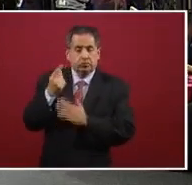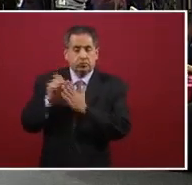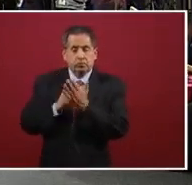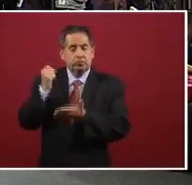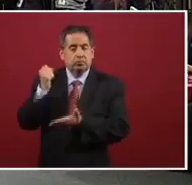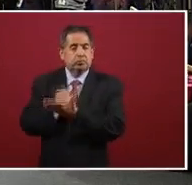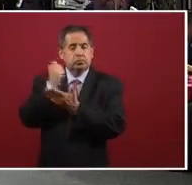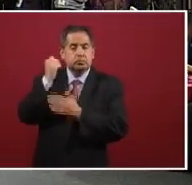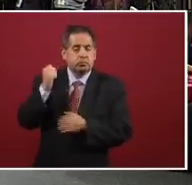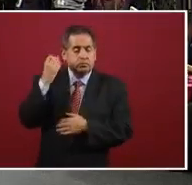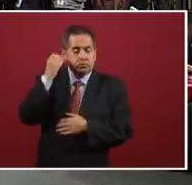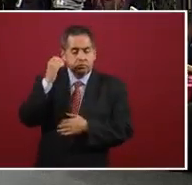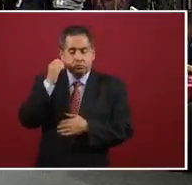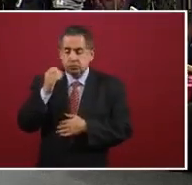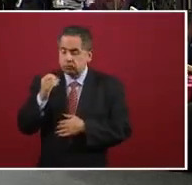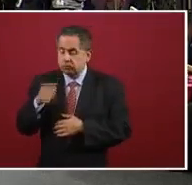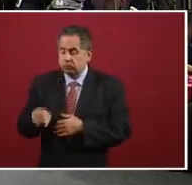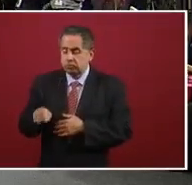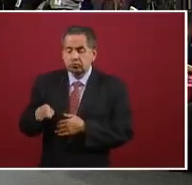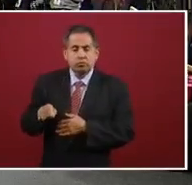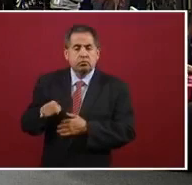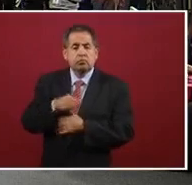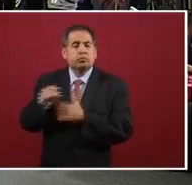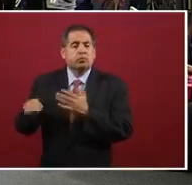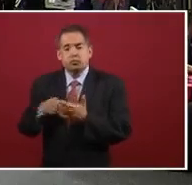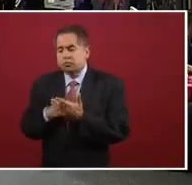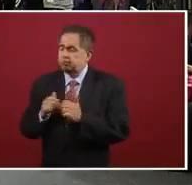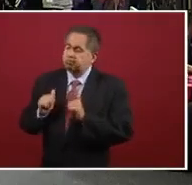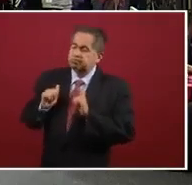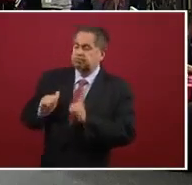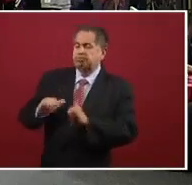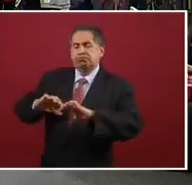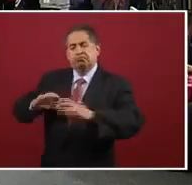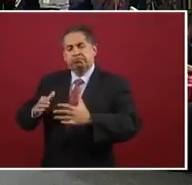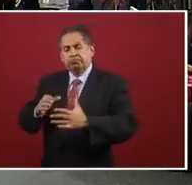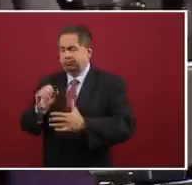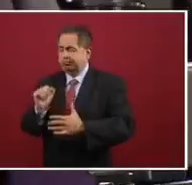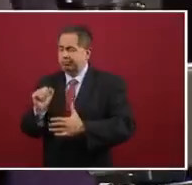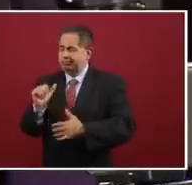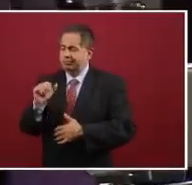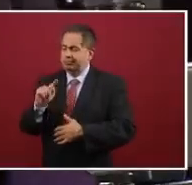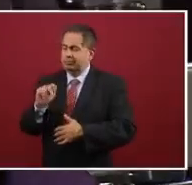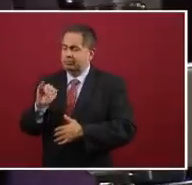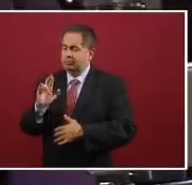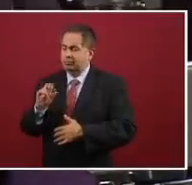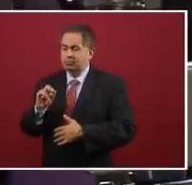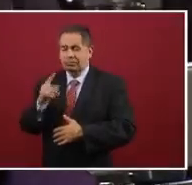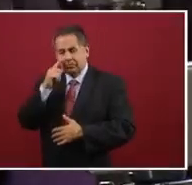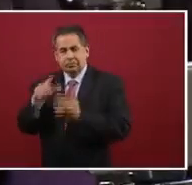Oaxaca sea una entidad santuario para migrantes. ¿Cómo van ustedes en la